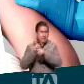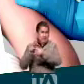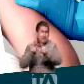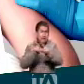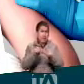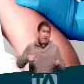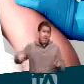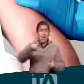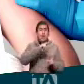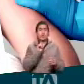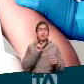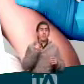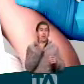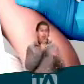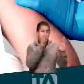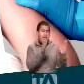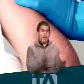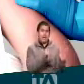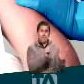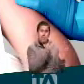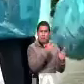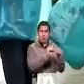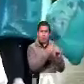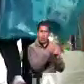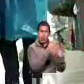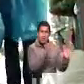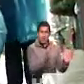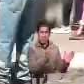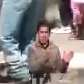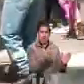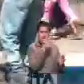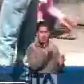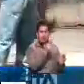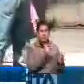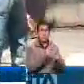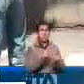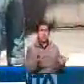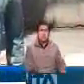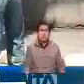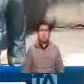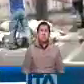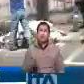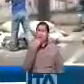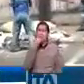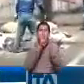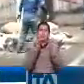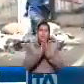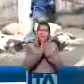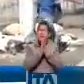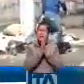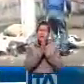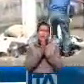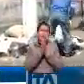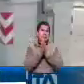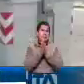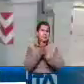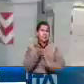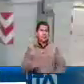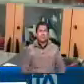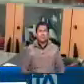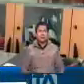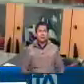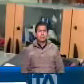estratégicos son quienes constan en la fase 1 de vacunación. Sin embargo, en algunos casos aún no ha existido ningún acercamiento con las autoridades